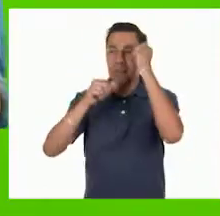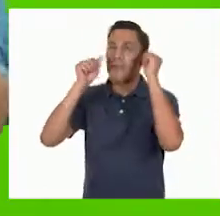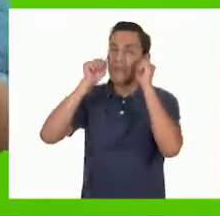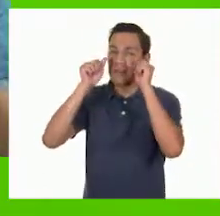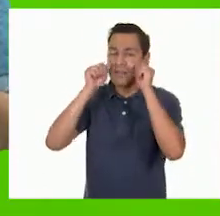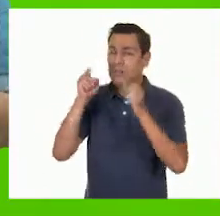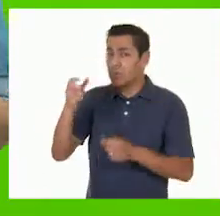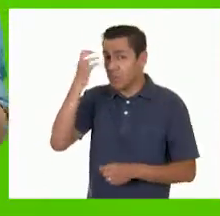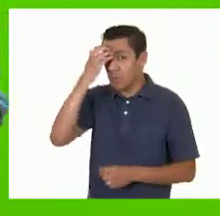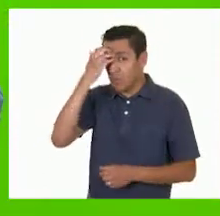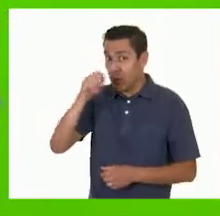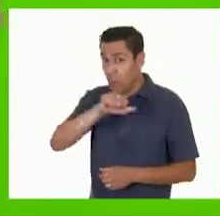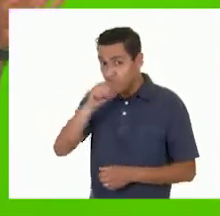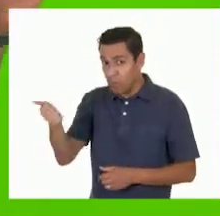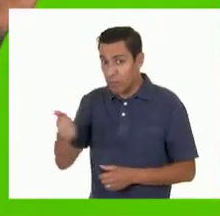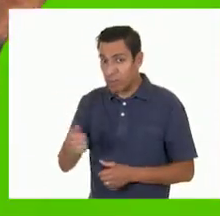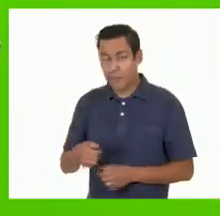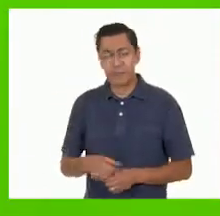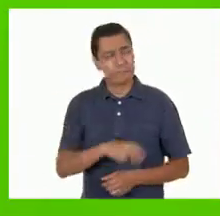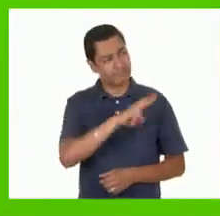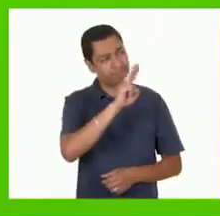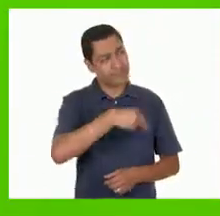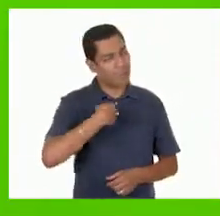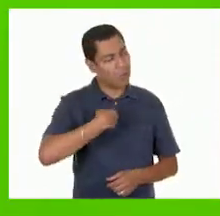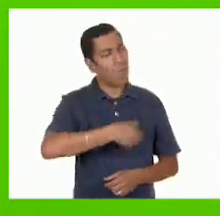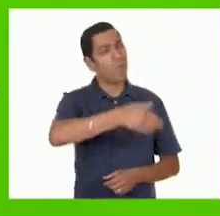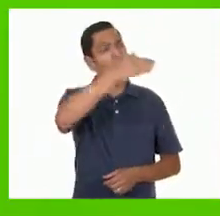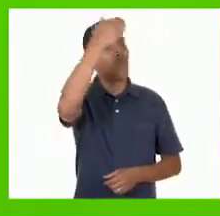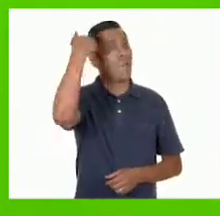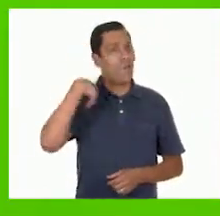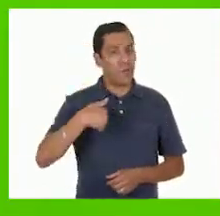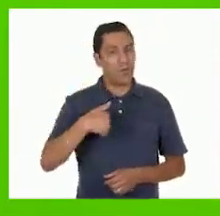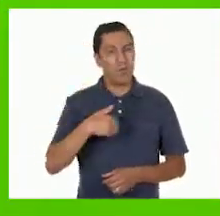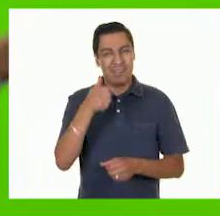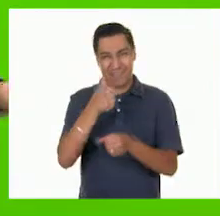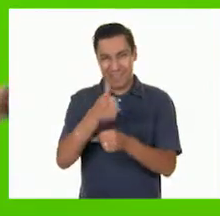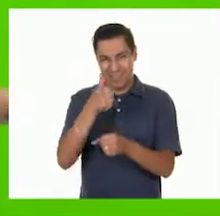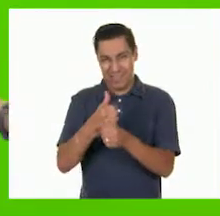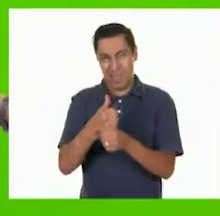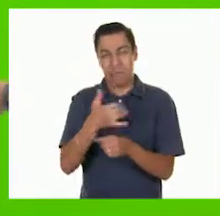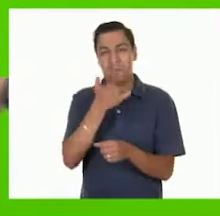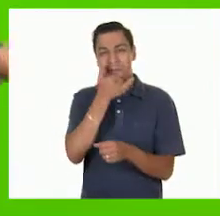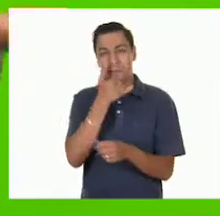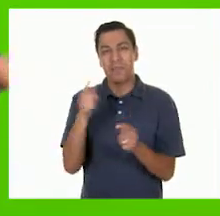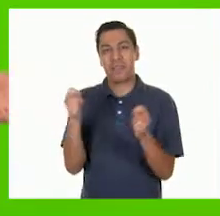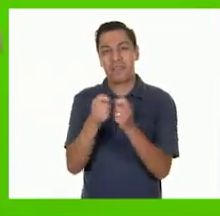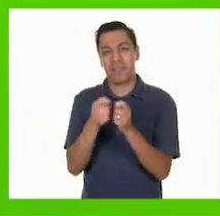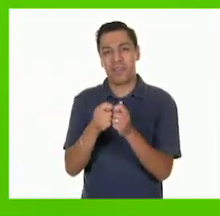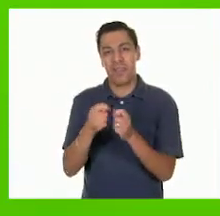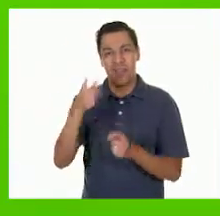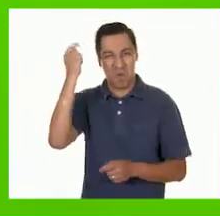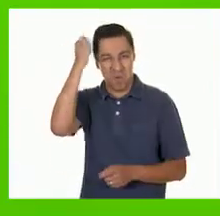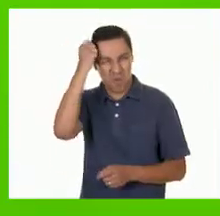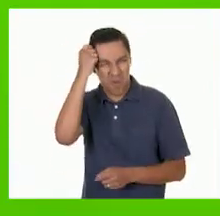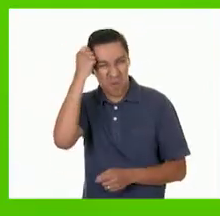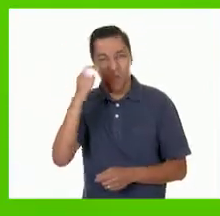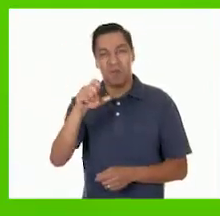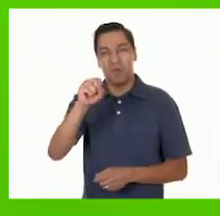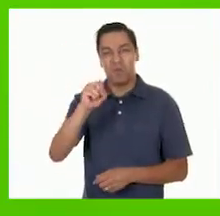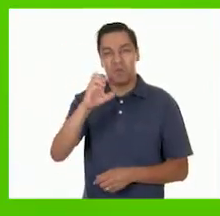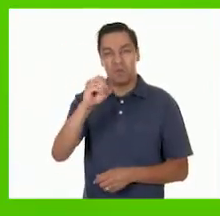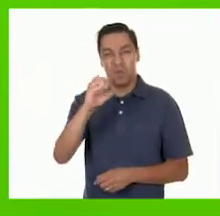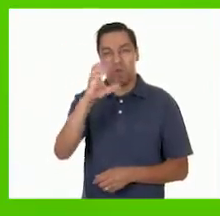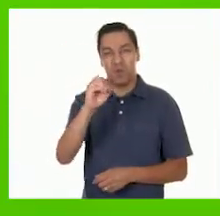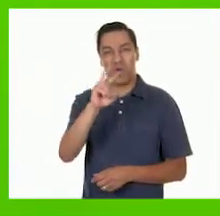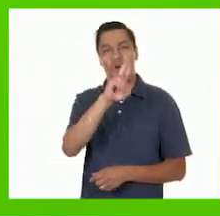bueno ahora que lo preguntas hace muchos años mi tía coco que se llama socorro pero en la familia de cariño le decimos coco me contó una leyenda muy